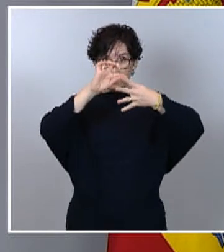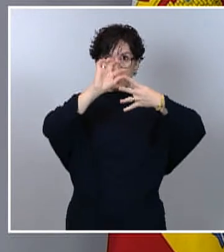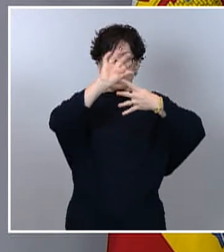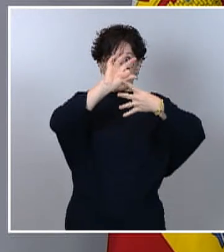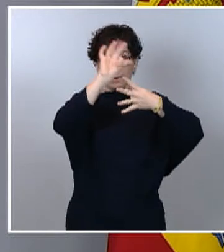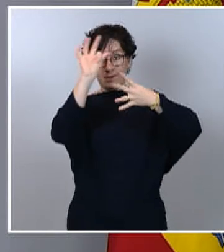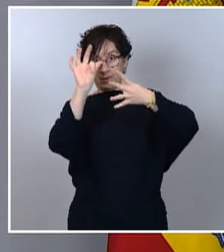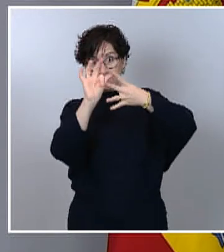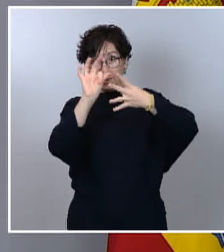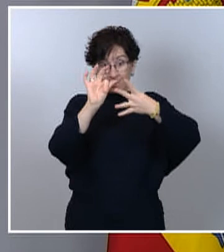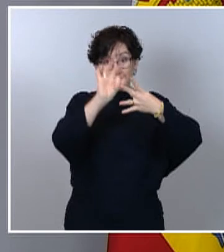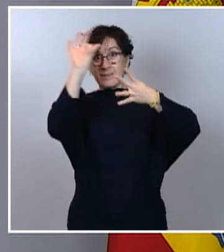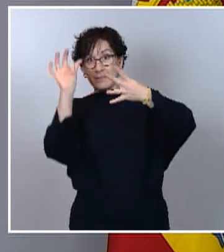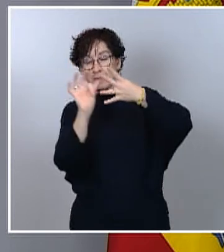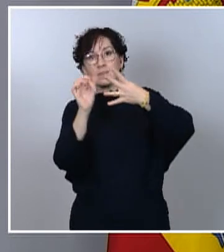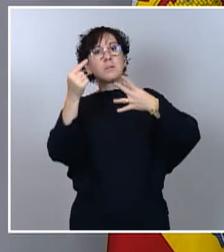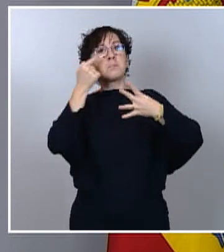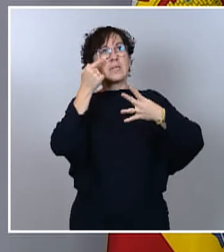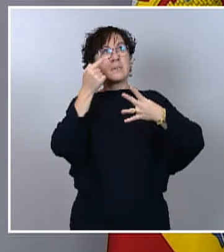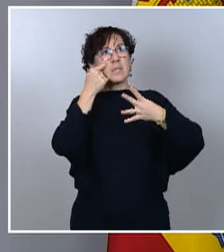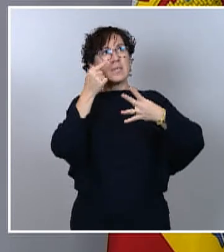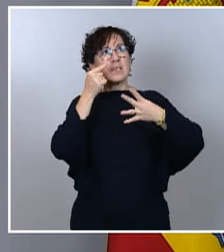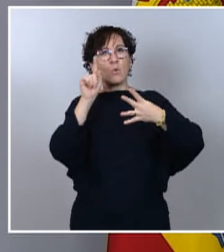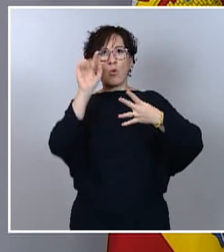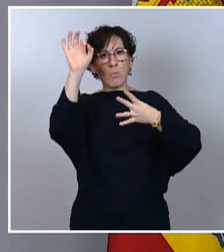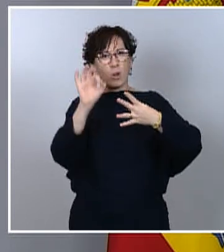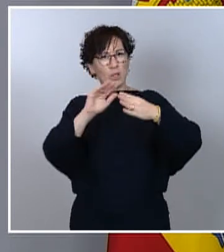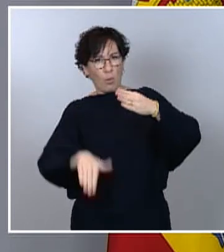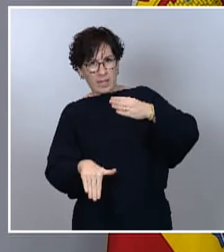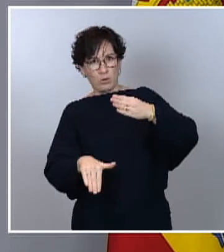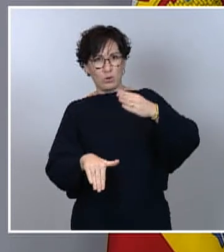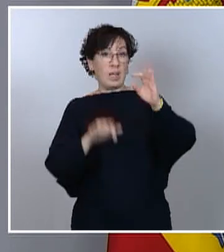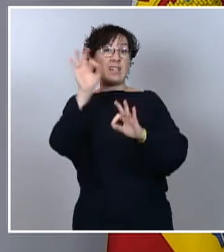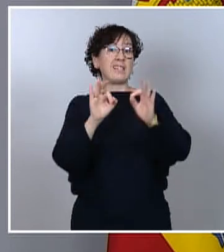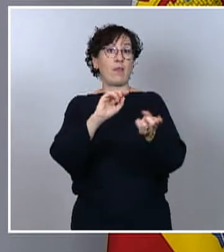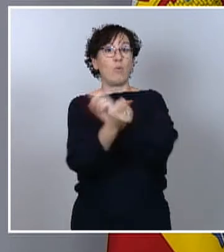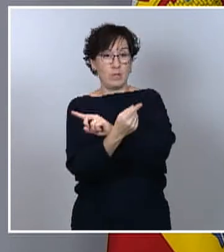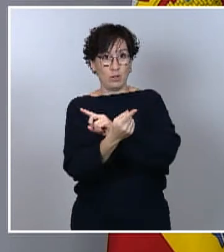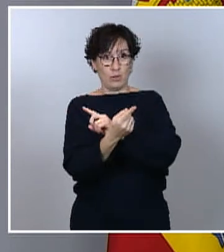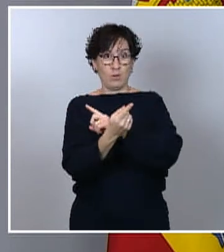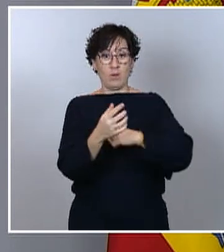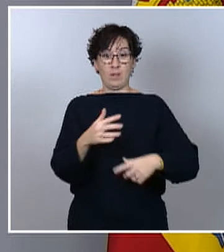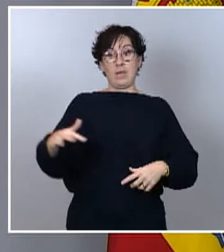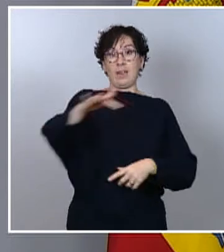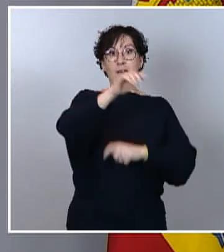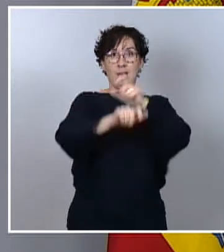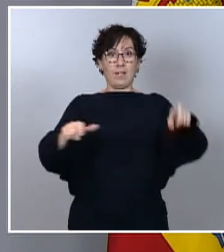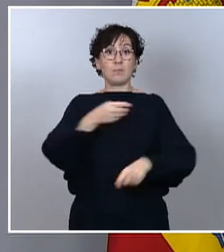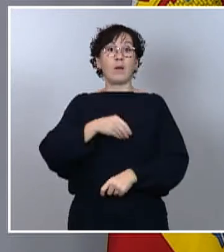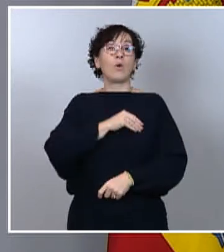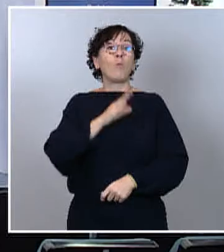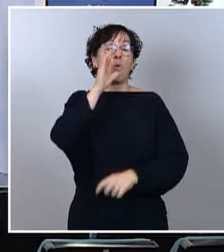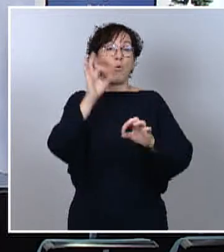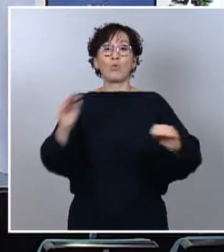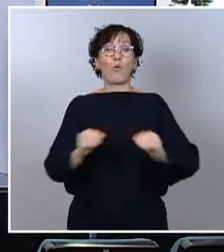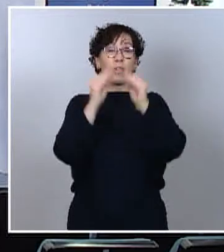estaban siempre por debajo del 1%, como correspondía a una población, la española, que estaba confinada o saliendo, dando los